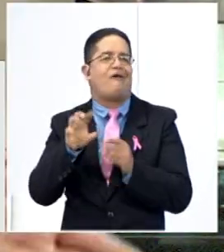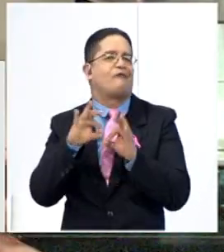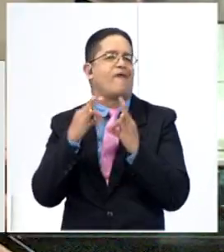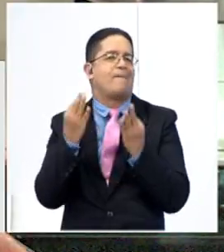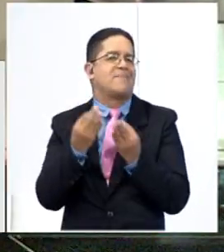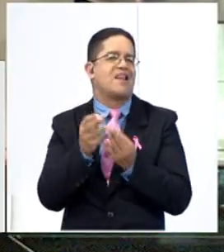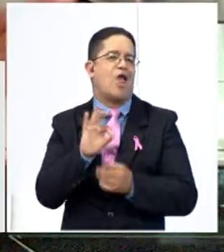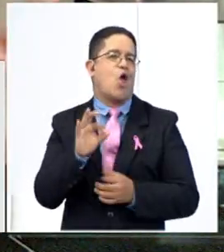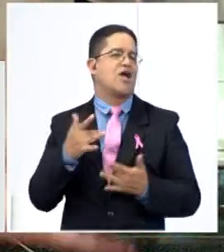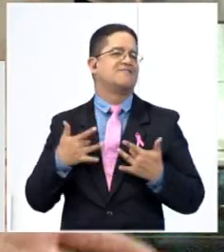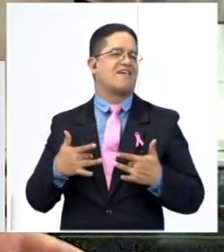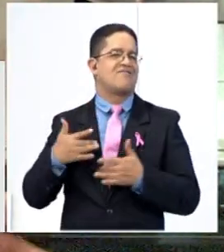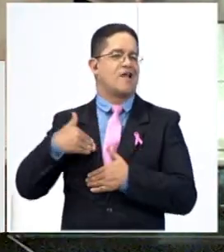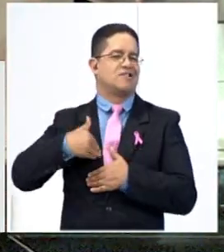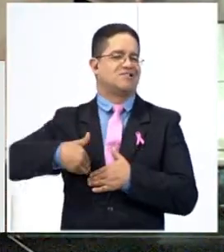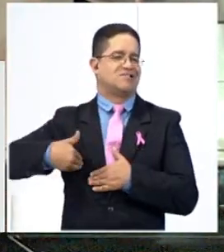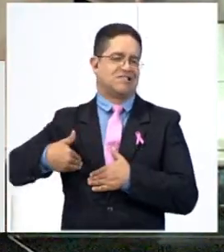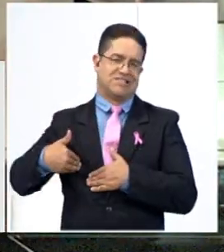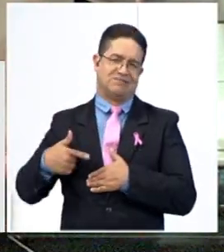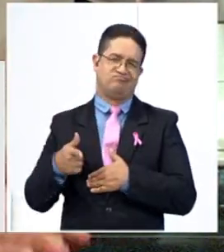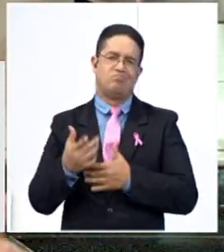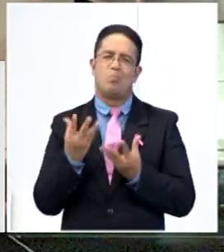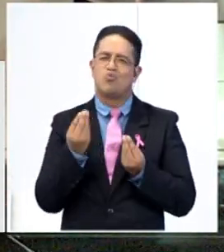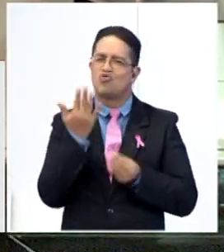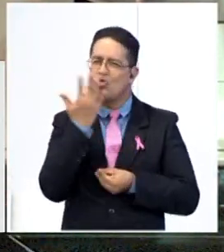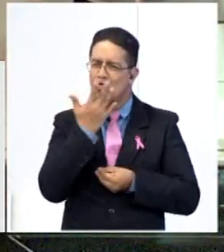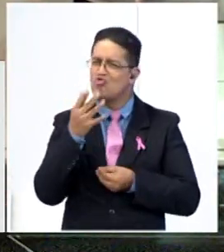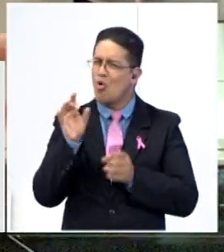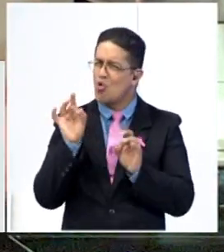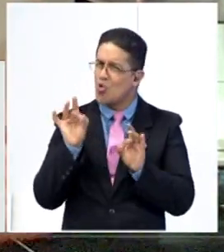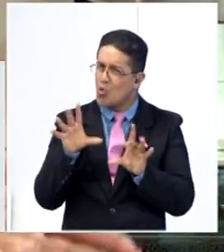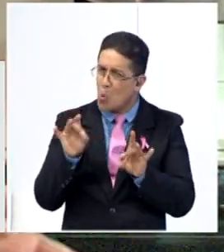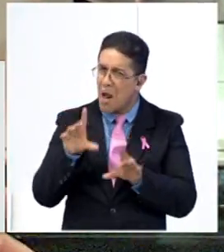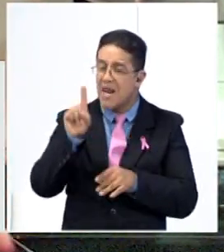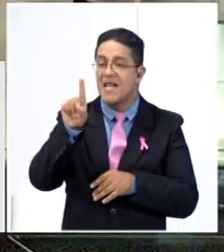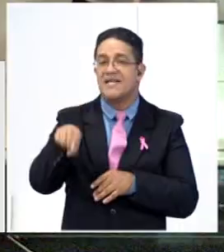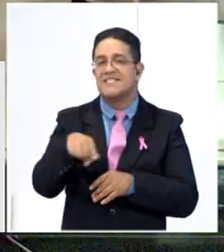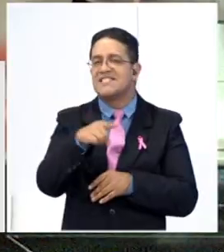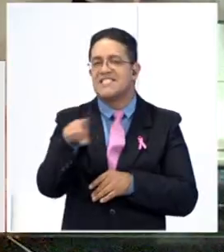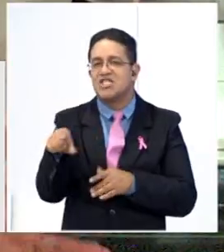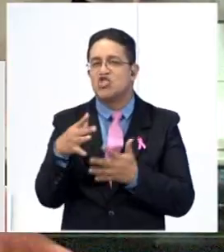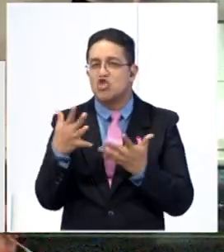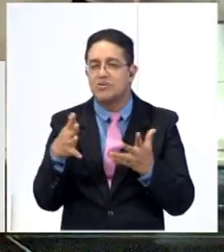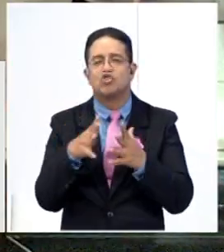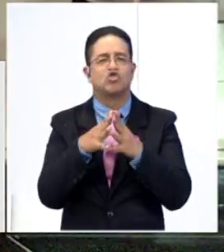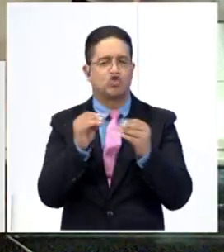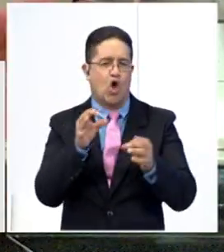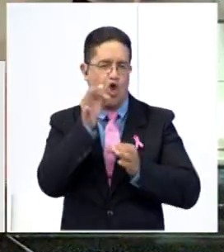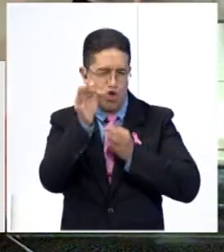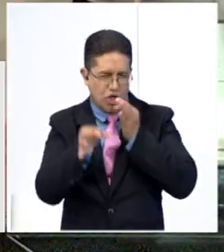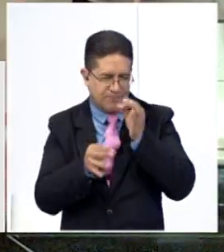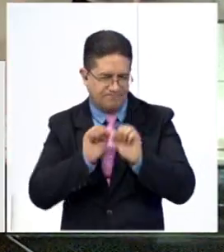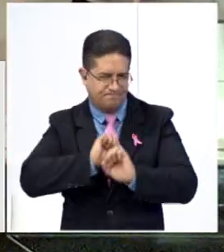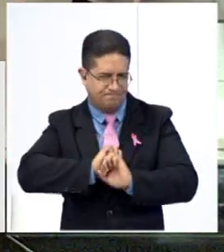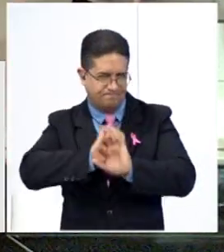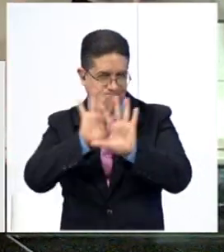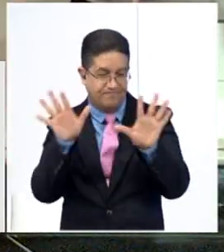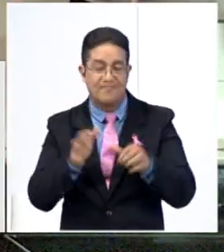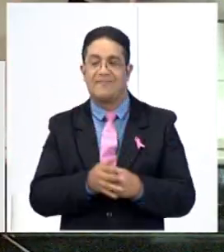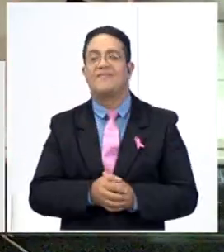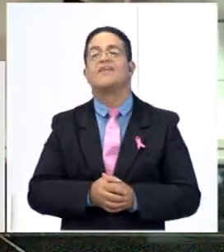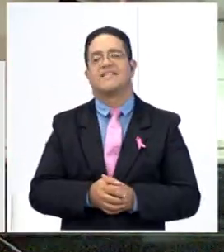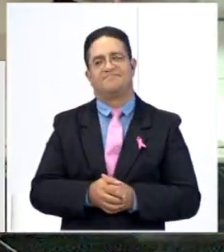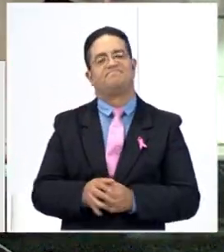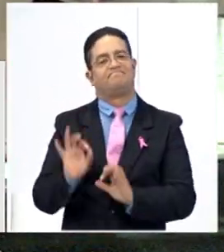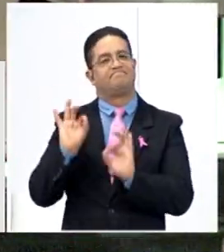vienen todas las dudas recurrentes sobre este estudio, que si duele, que la dosis de radiación, todo eso lo vamos a ir aclarando poco a poco. Por